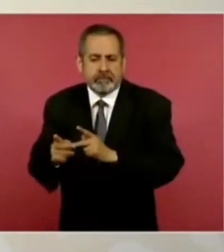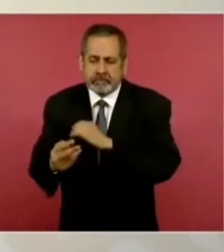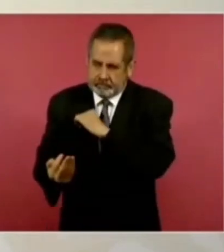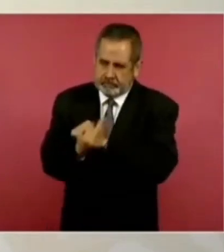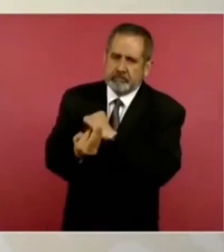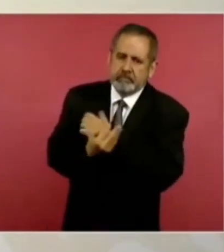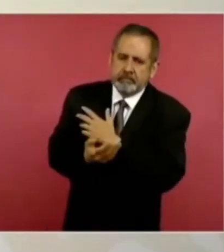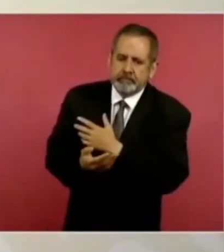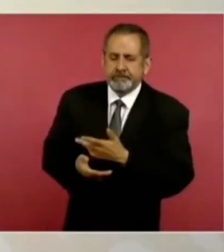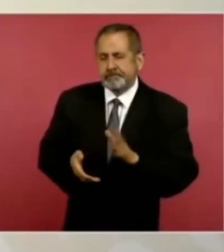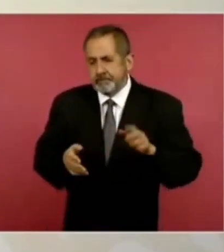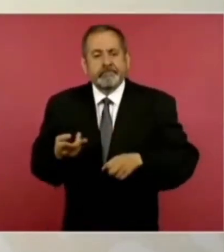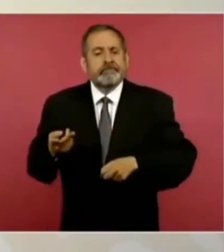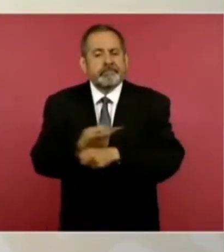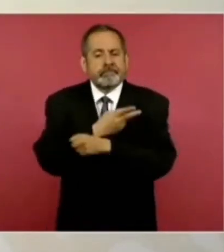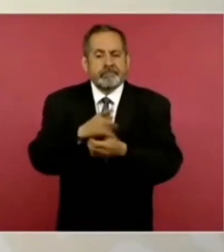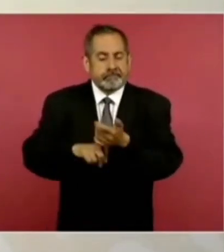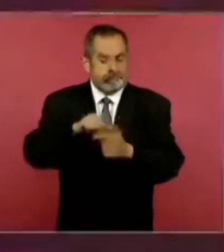Vajillas